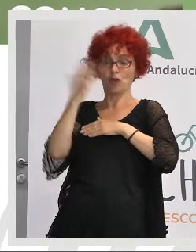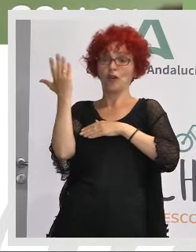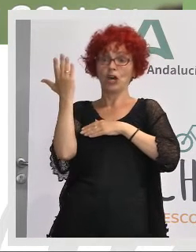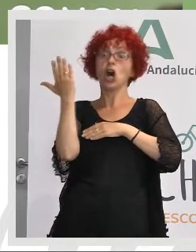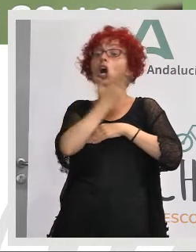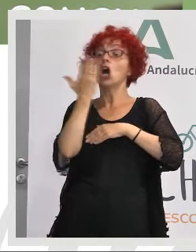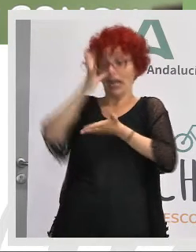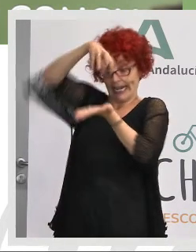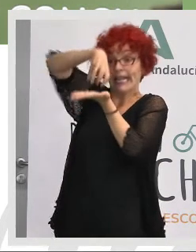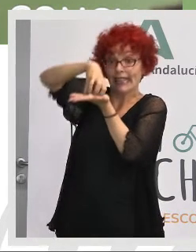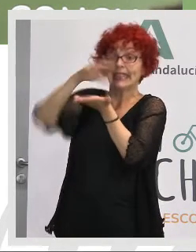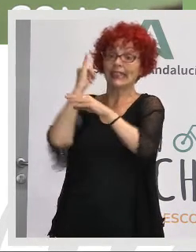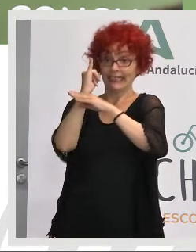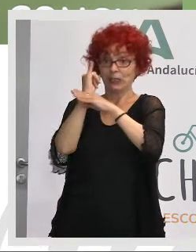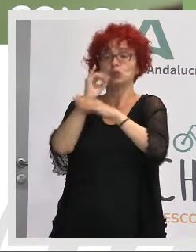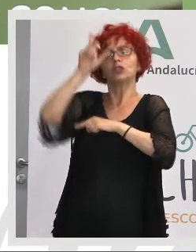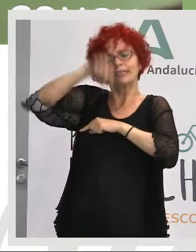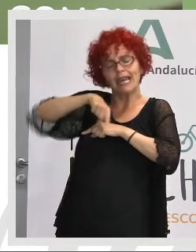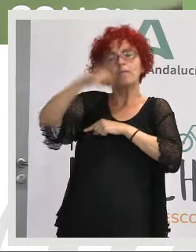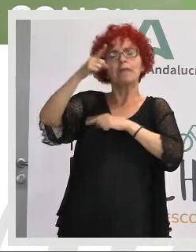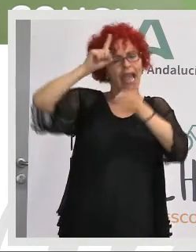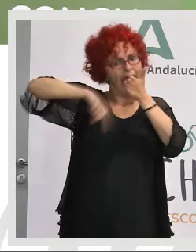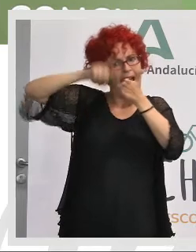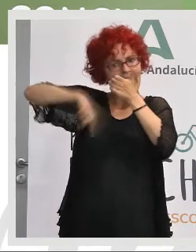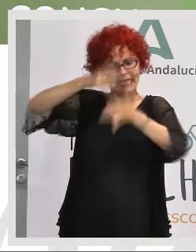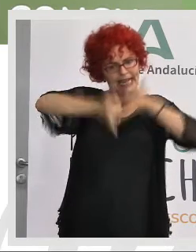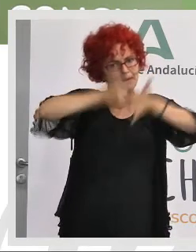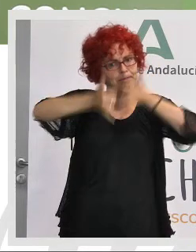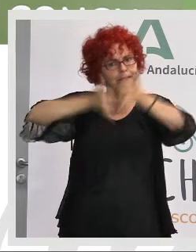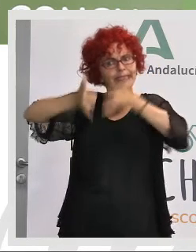para desplazarse de forma sostenible sea muchísimo más cómodo,